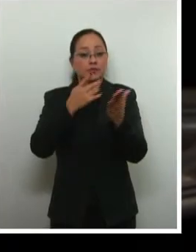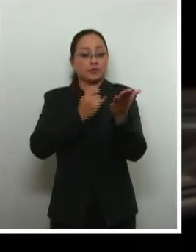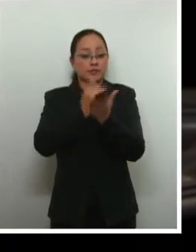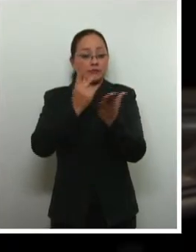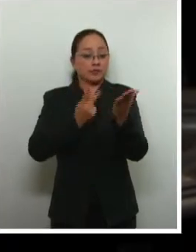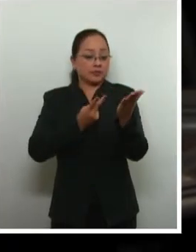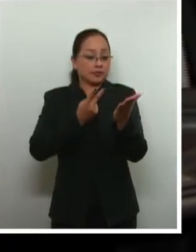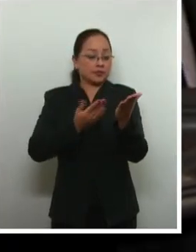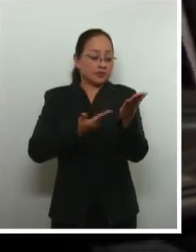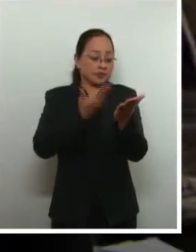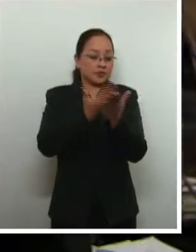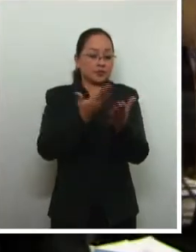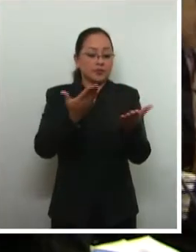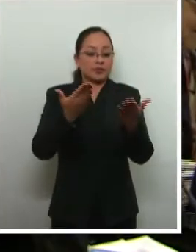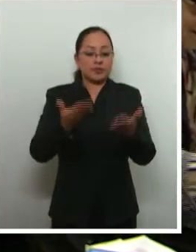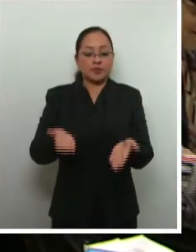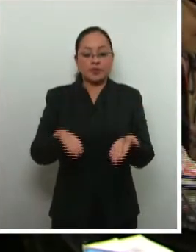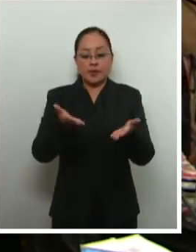Adelante, diputados.